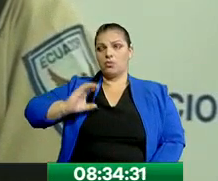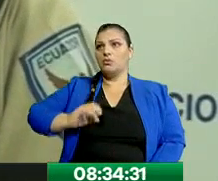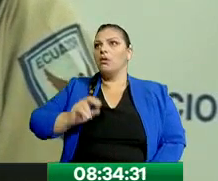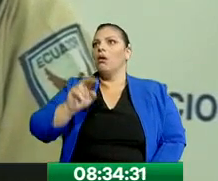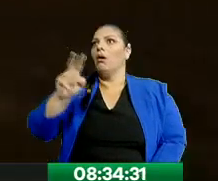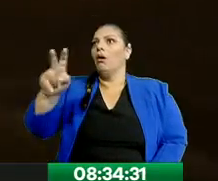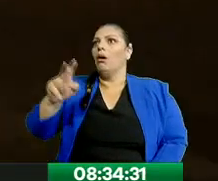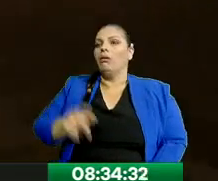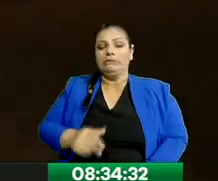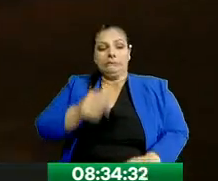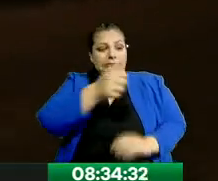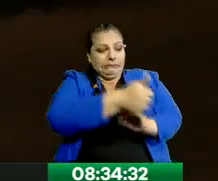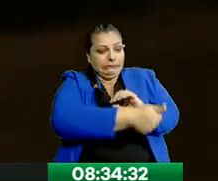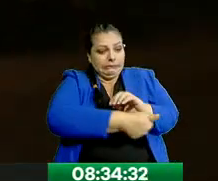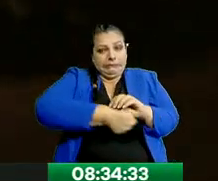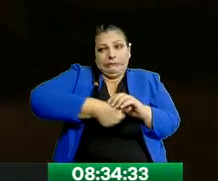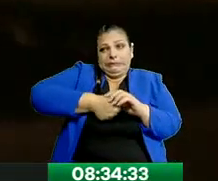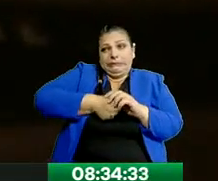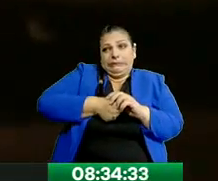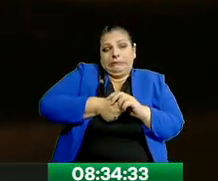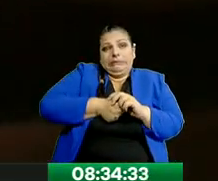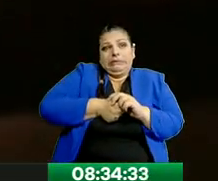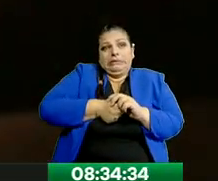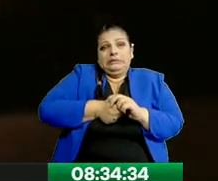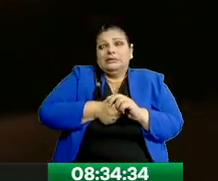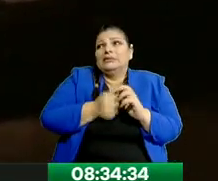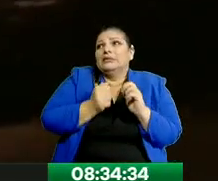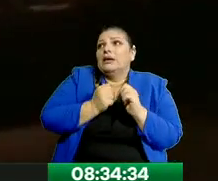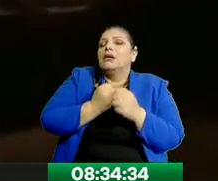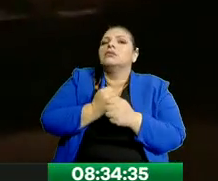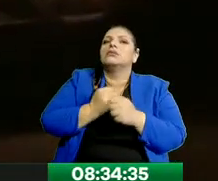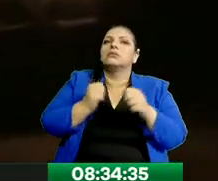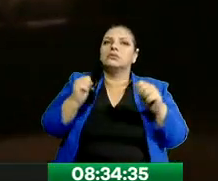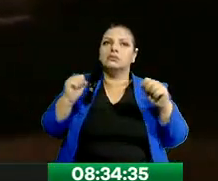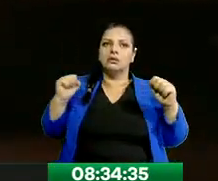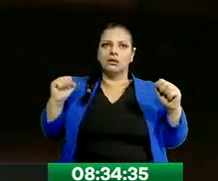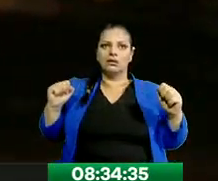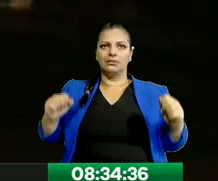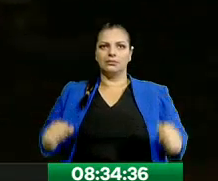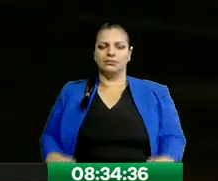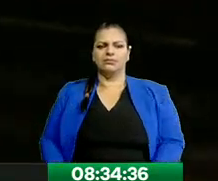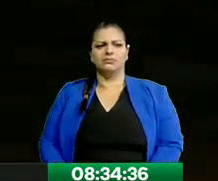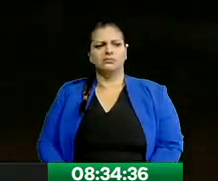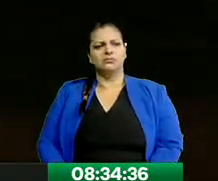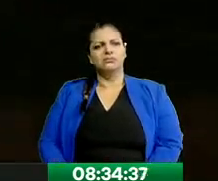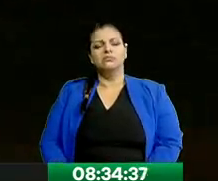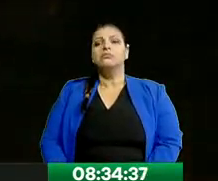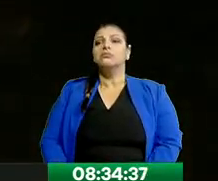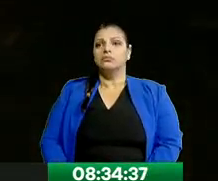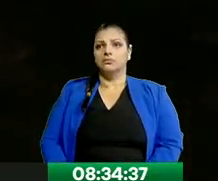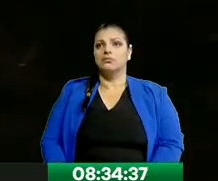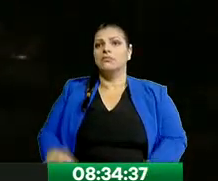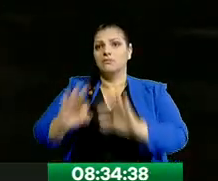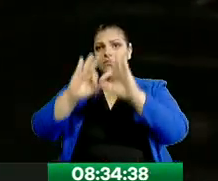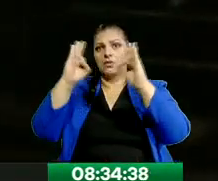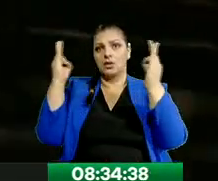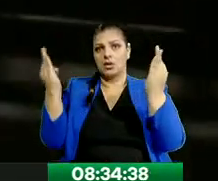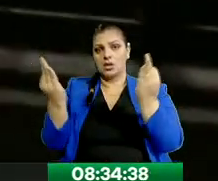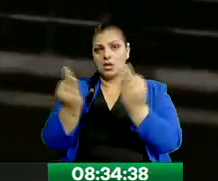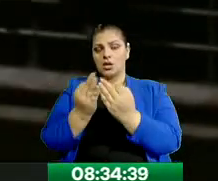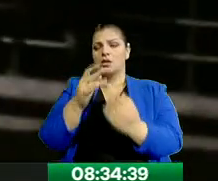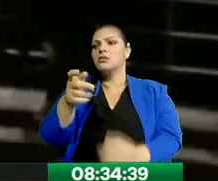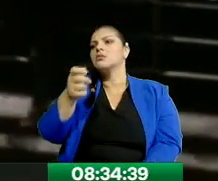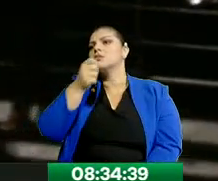realmente en este caso. Villegas era conocido como el maestro. Aparentemente no tenía enemigos, y aunque su familia prefirió no hablar